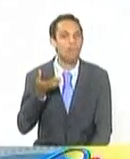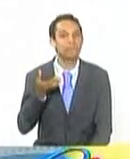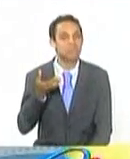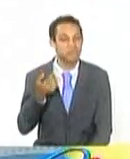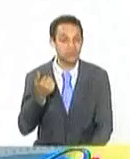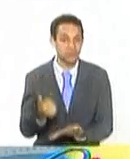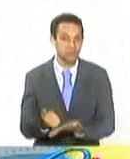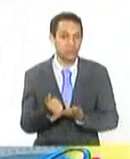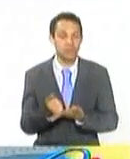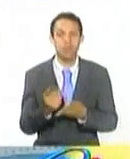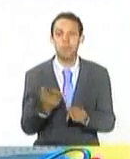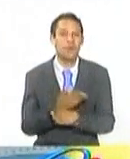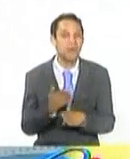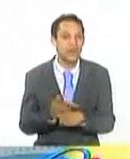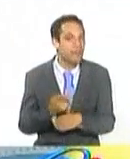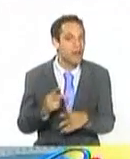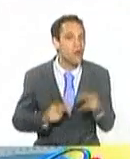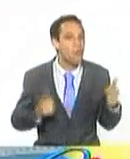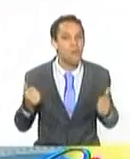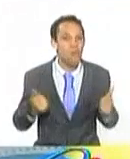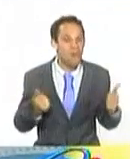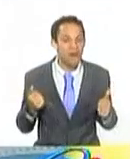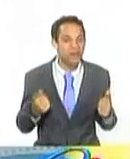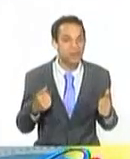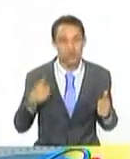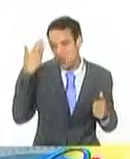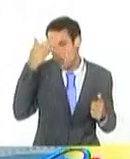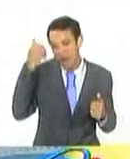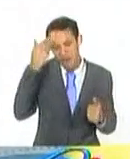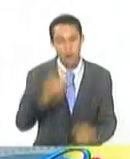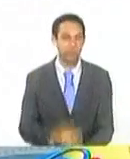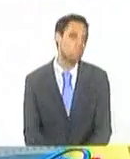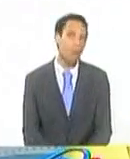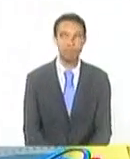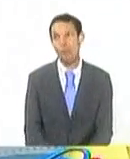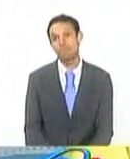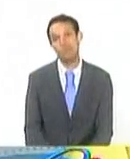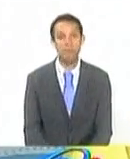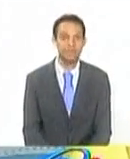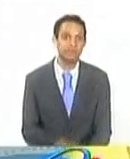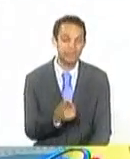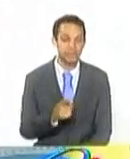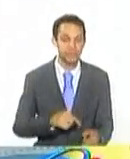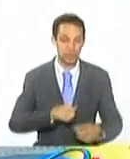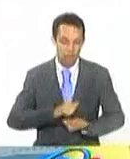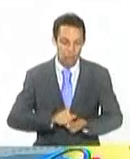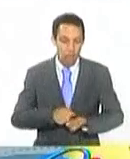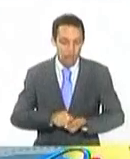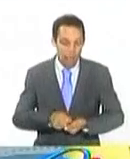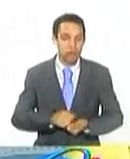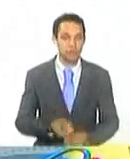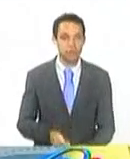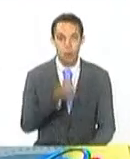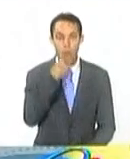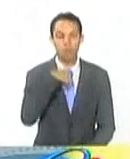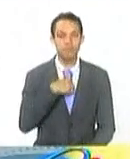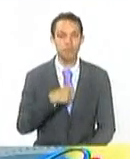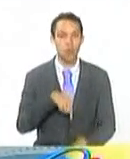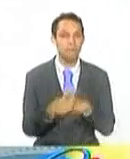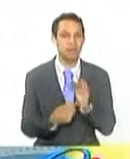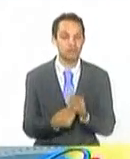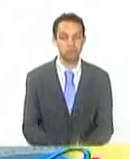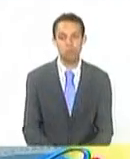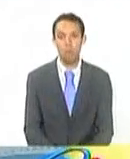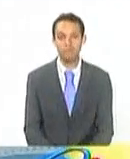cuál es el problema que la gente no sabe masticar la gente cree que el estómago tiene dientes nosotros